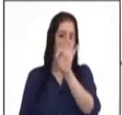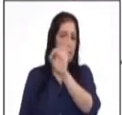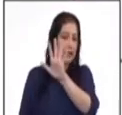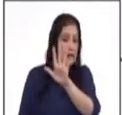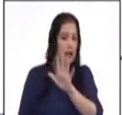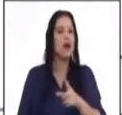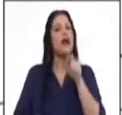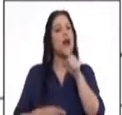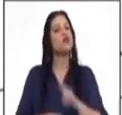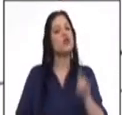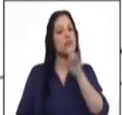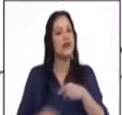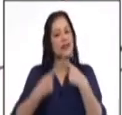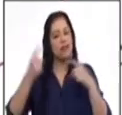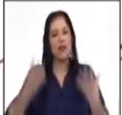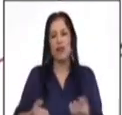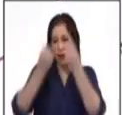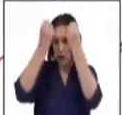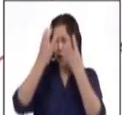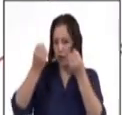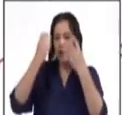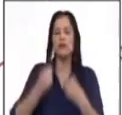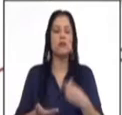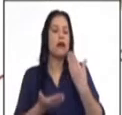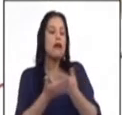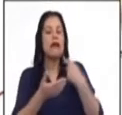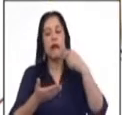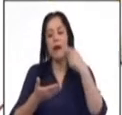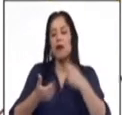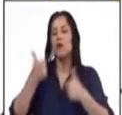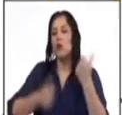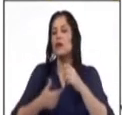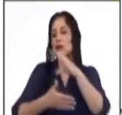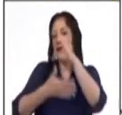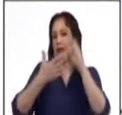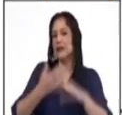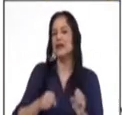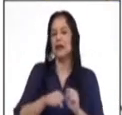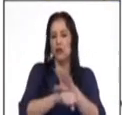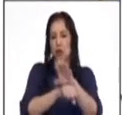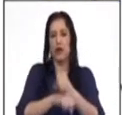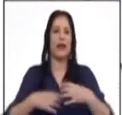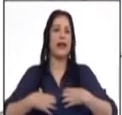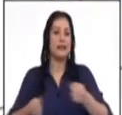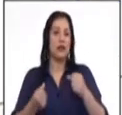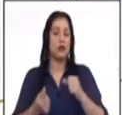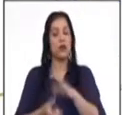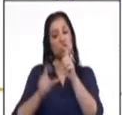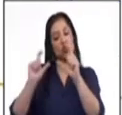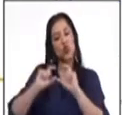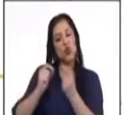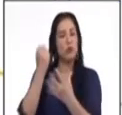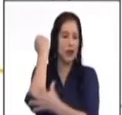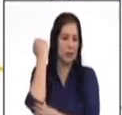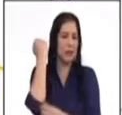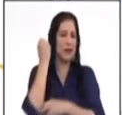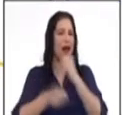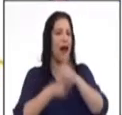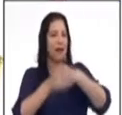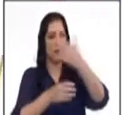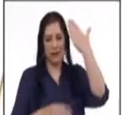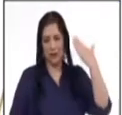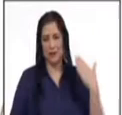Ello utilizando diversas fuentes y evaluando los distintos factores que influyeron en la salud de los sectores populares en dicho periodo.